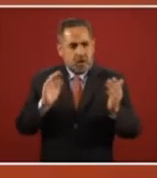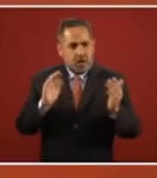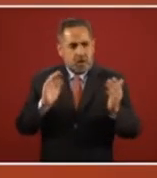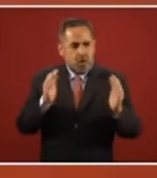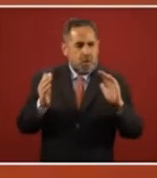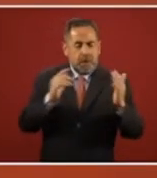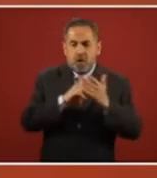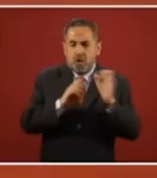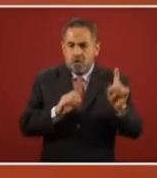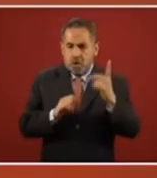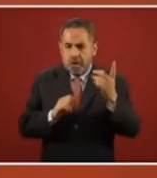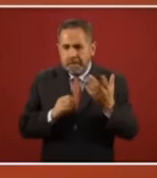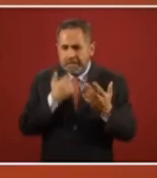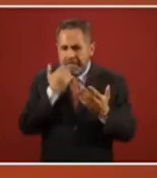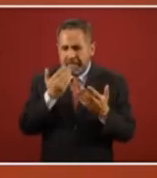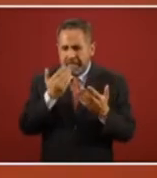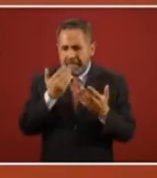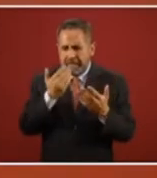y